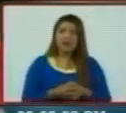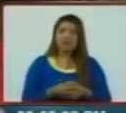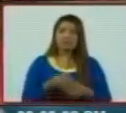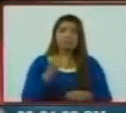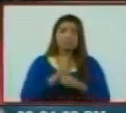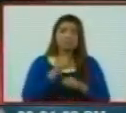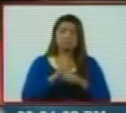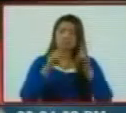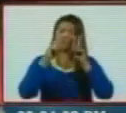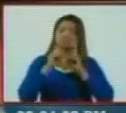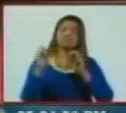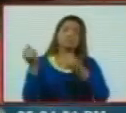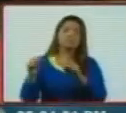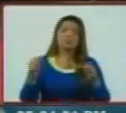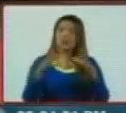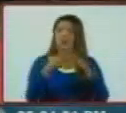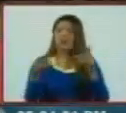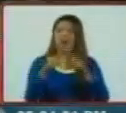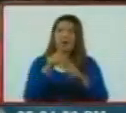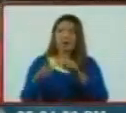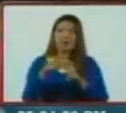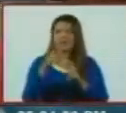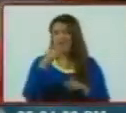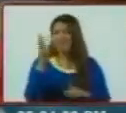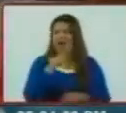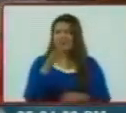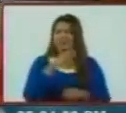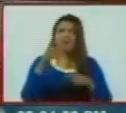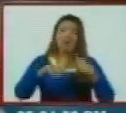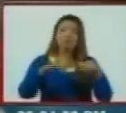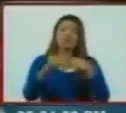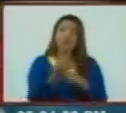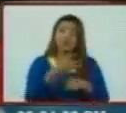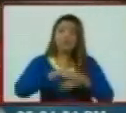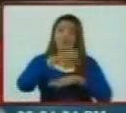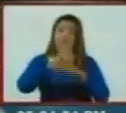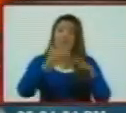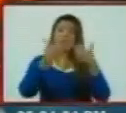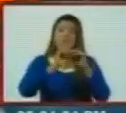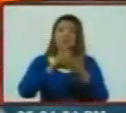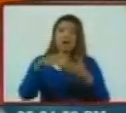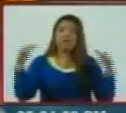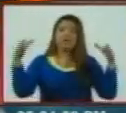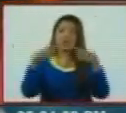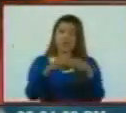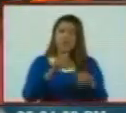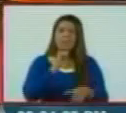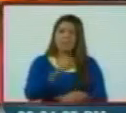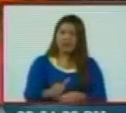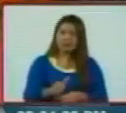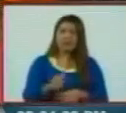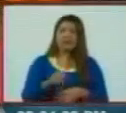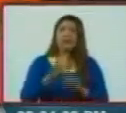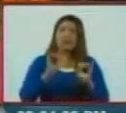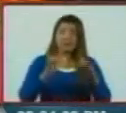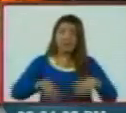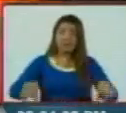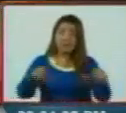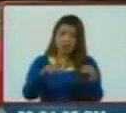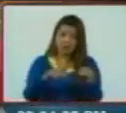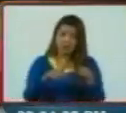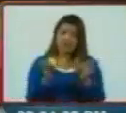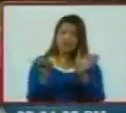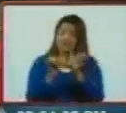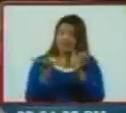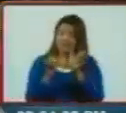de limpieza para retirar los escombros y basura, consecuencia de la guarimba que grupos fascistas han generado en este sector. En las